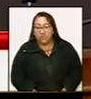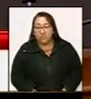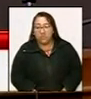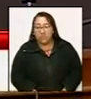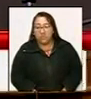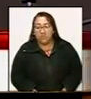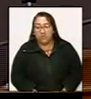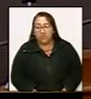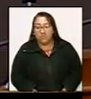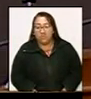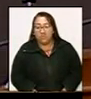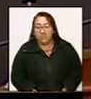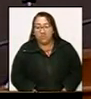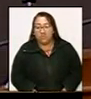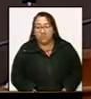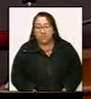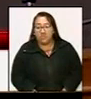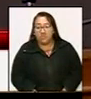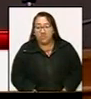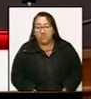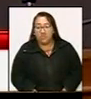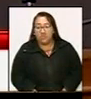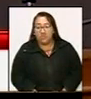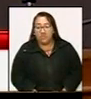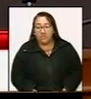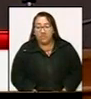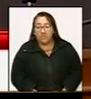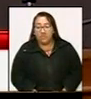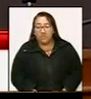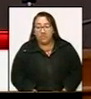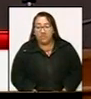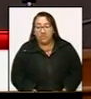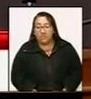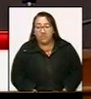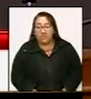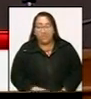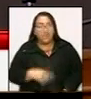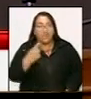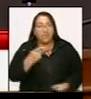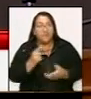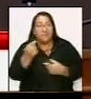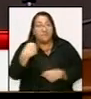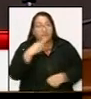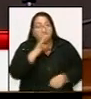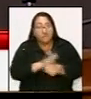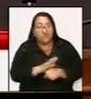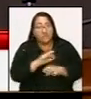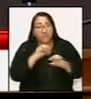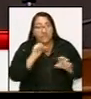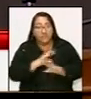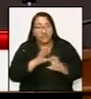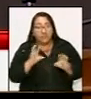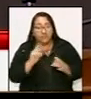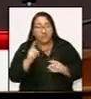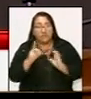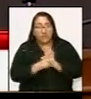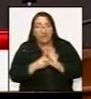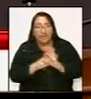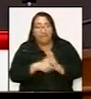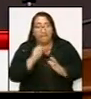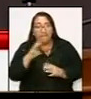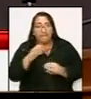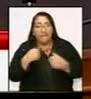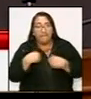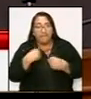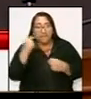Tiempo adicional. Gracias, presidente. No solamente que sea venir y cumplir al Pleno, porque una ley les dice que